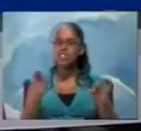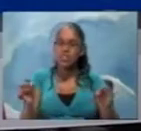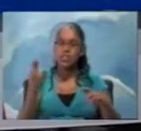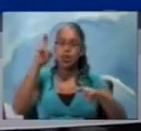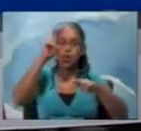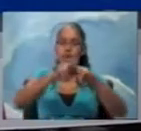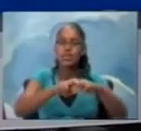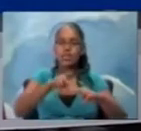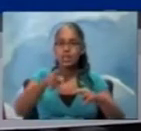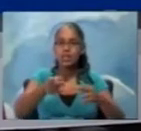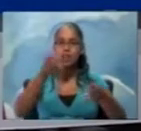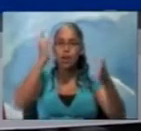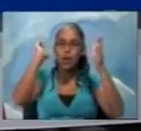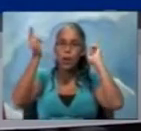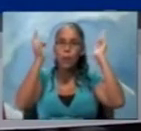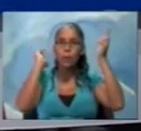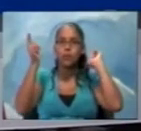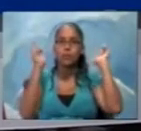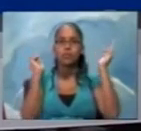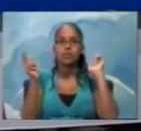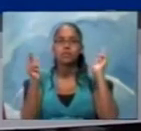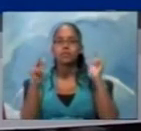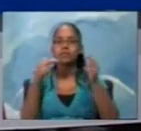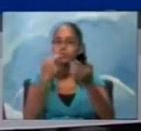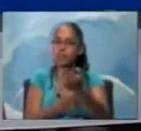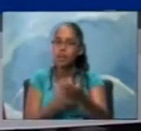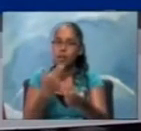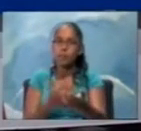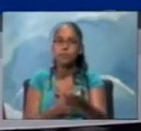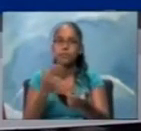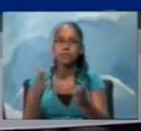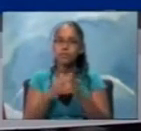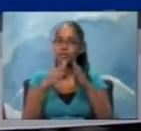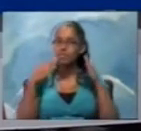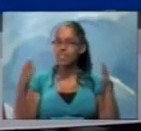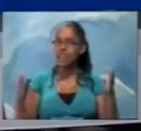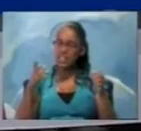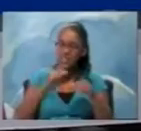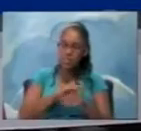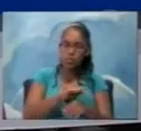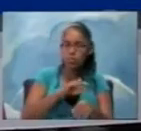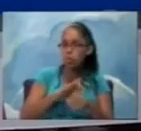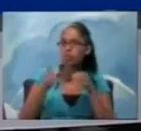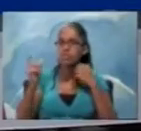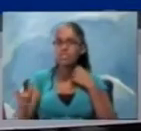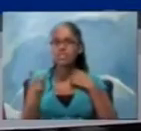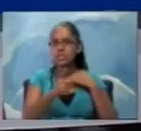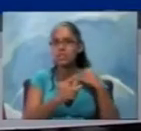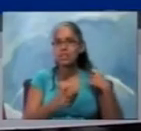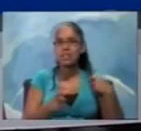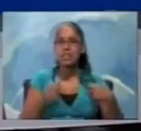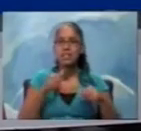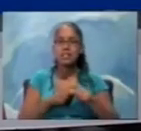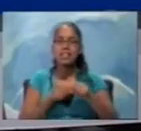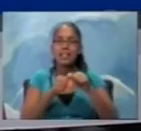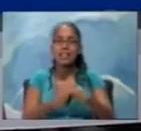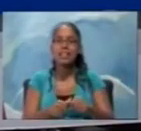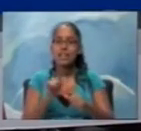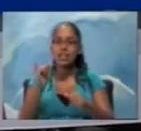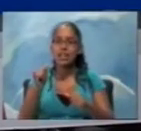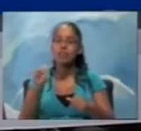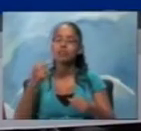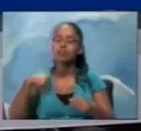silla, tenía el pollinito. Hermano, grandes multitudes seguían y